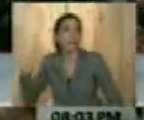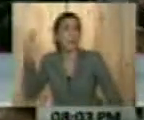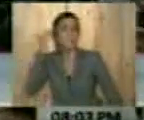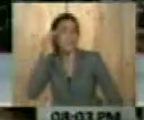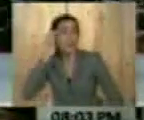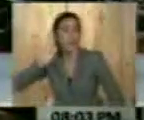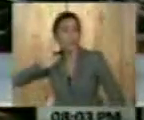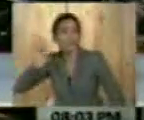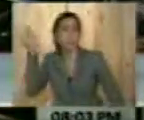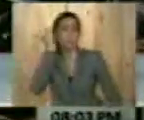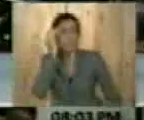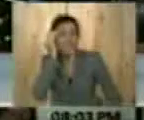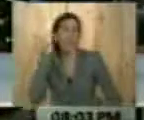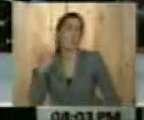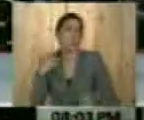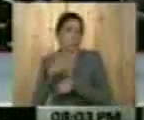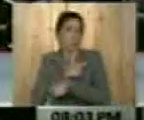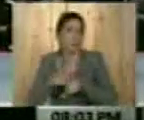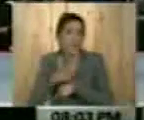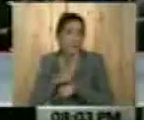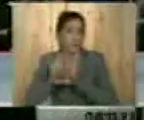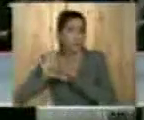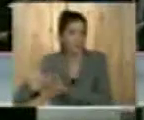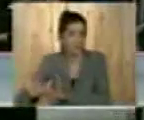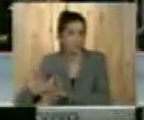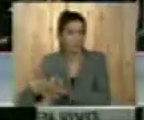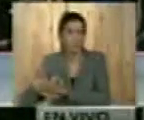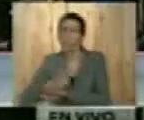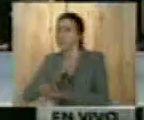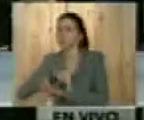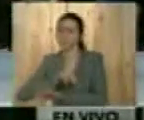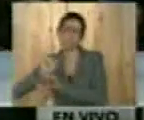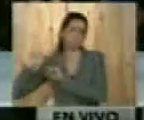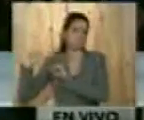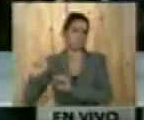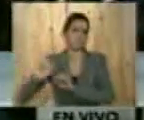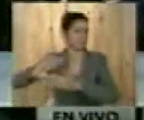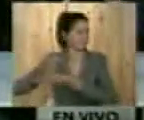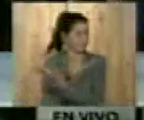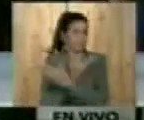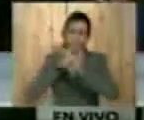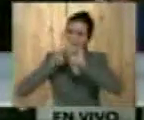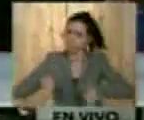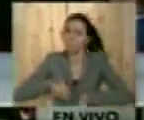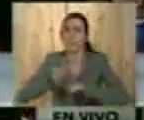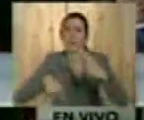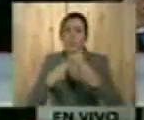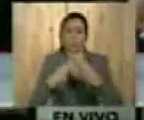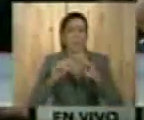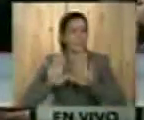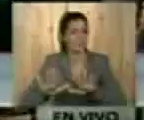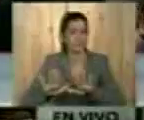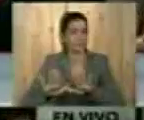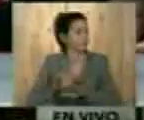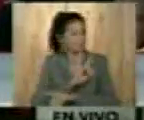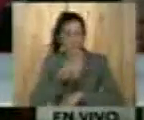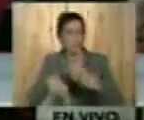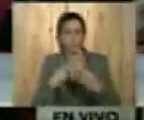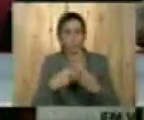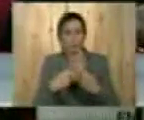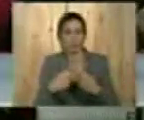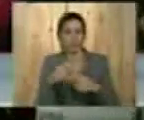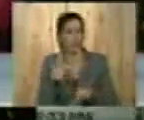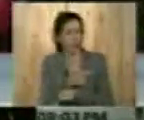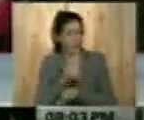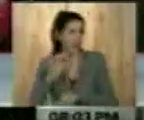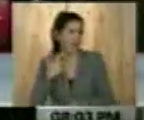capitalista, neoliberal, de un paradigma que nosotros reventamos en Venezuela. Y que no volverá a Venezuela. No volverá más nunca. Tengan la